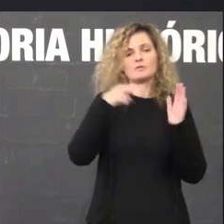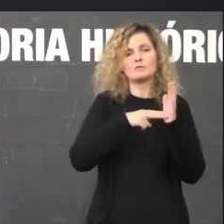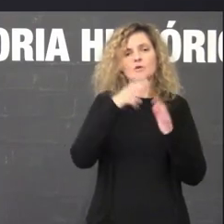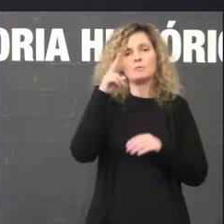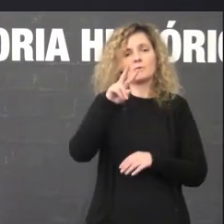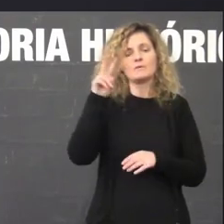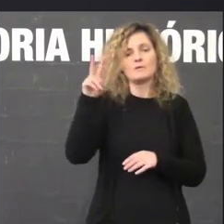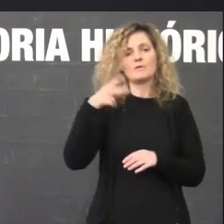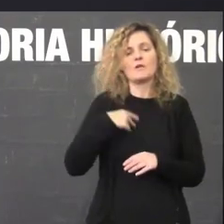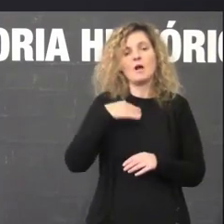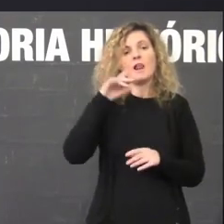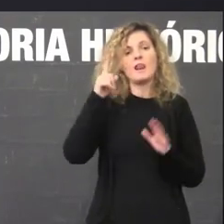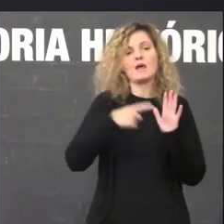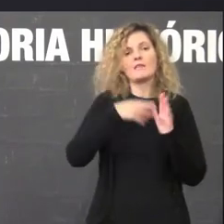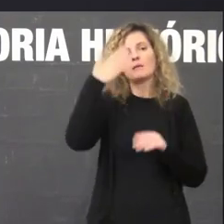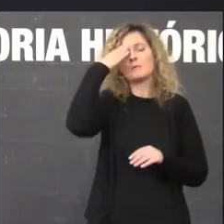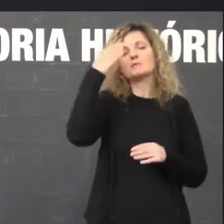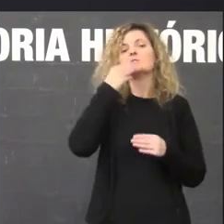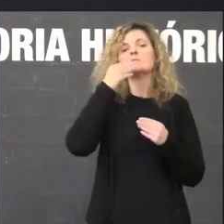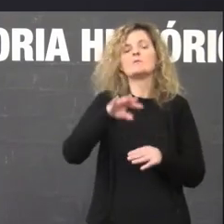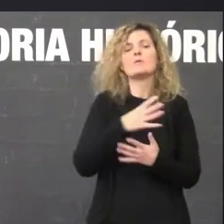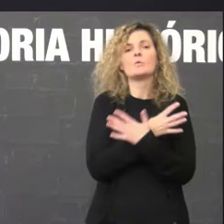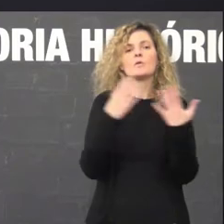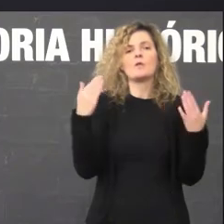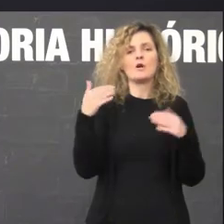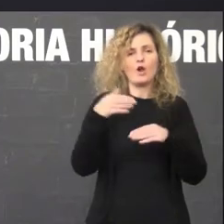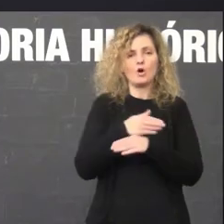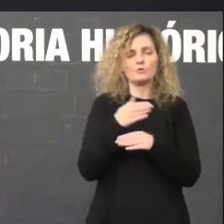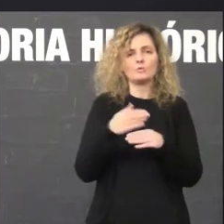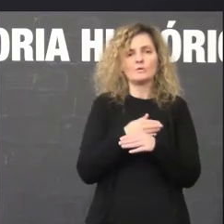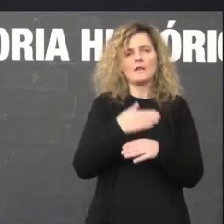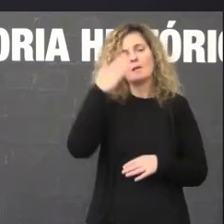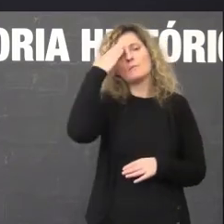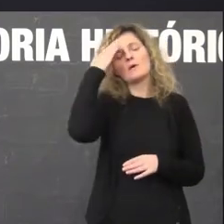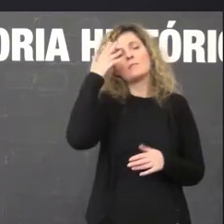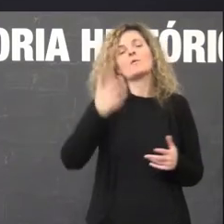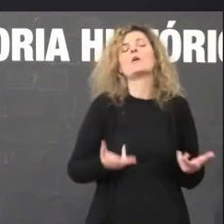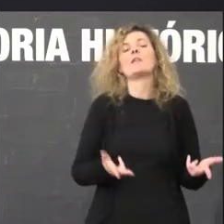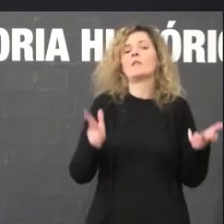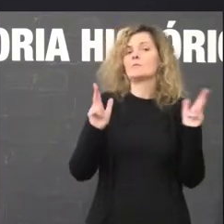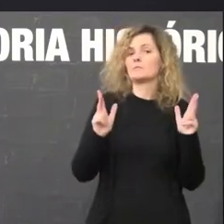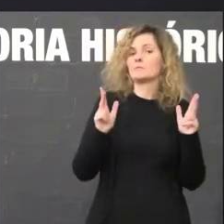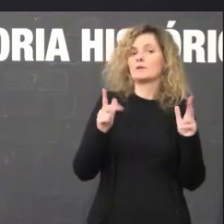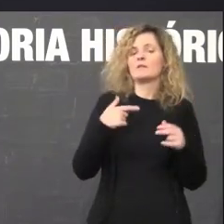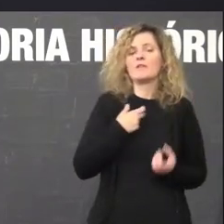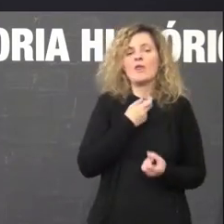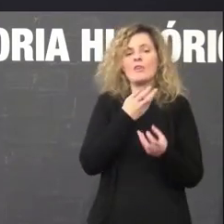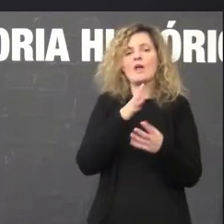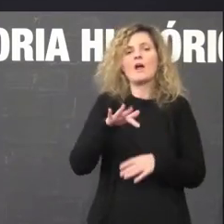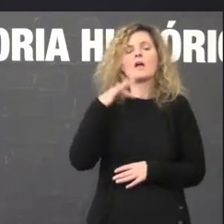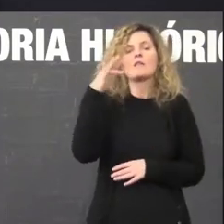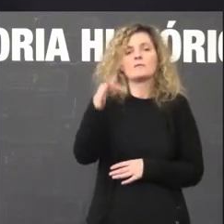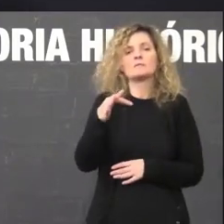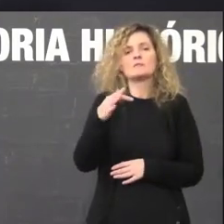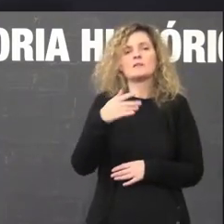20.2022, que é a Lei de Memoria Histórica, do 19 de outubro, de Memoria Democrática, que declara, ademais,